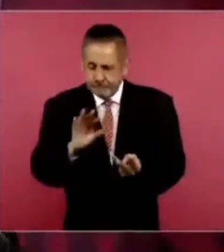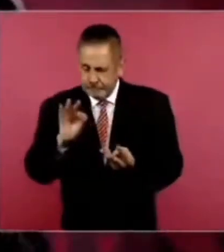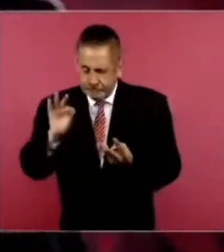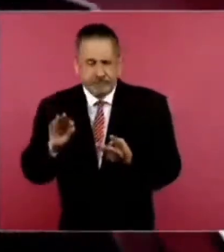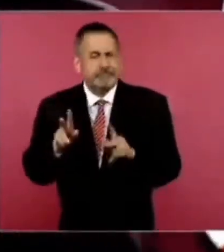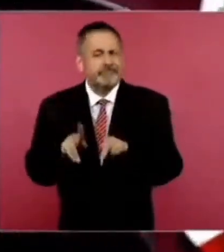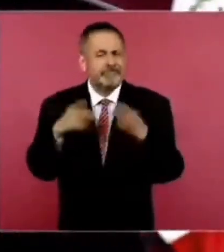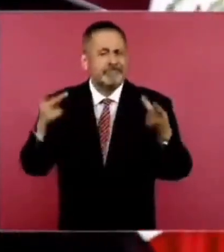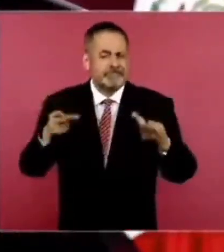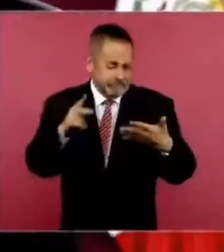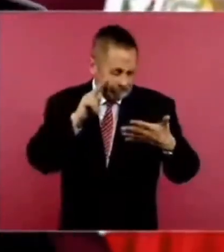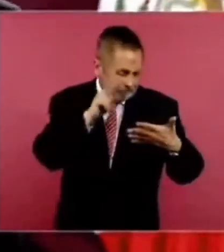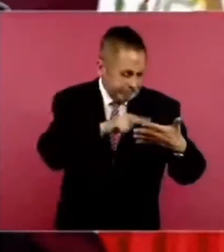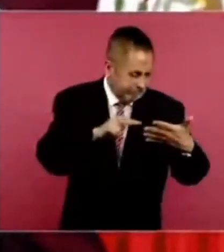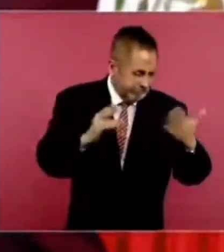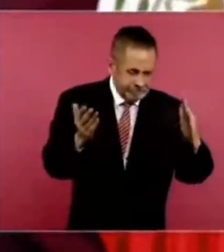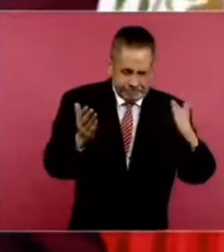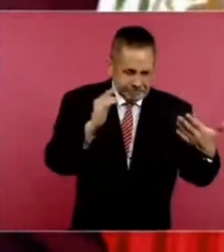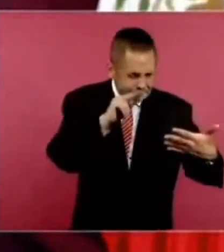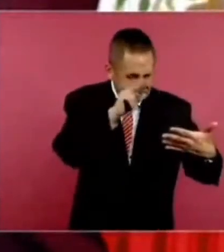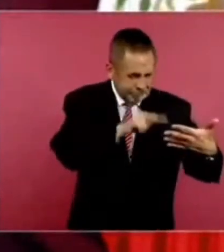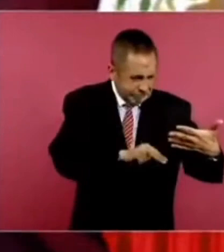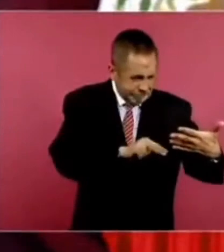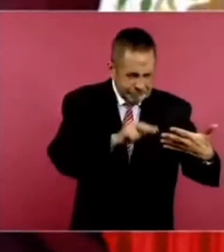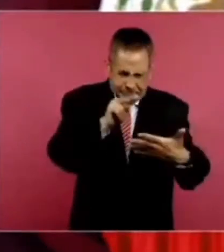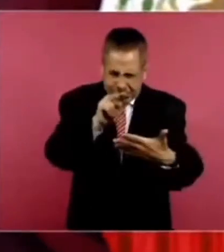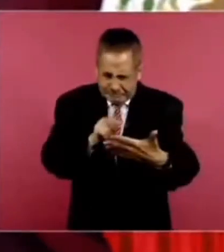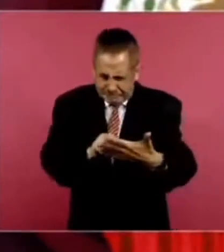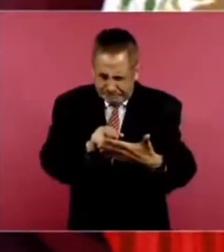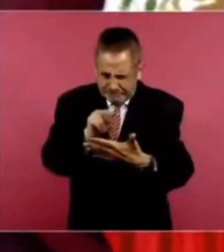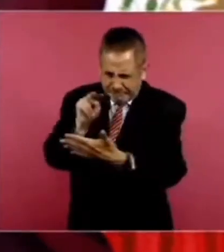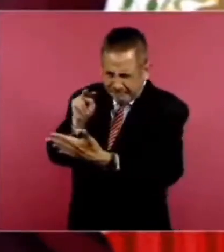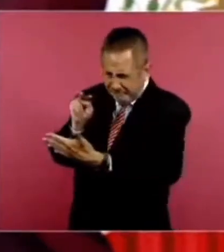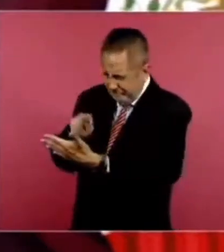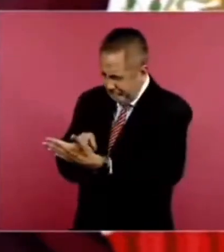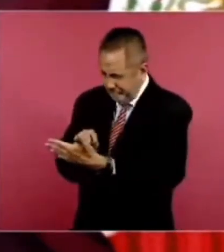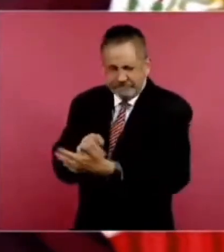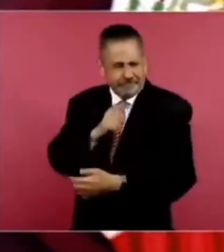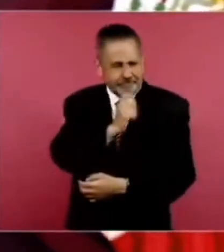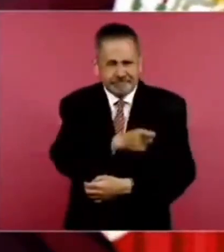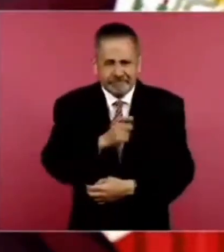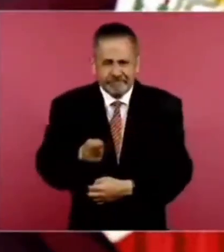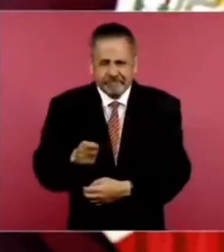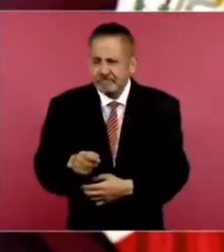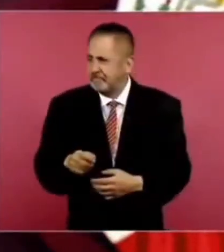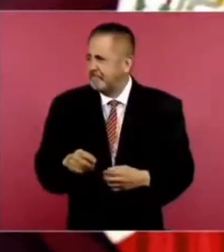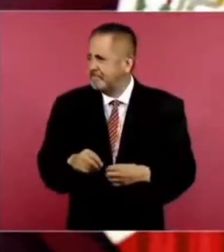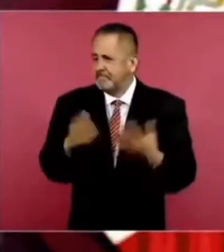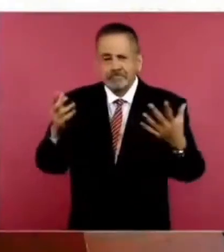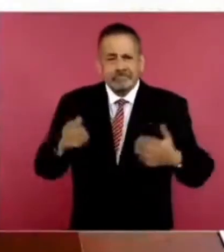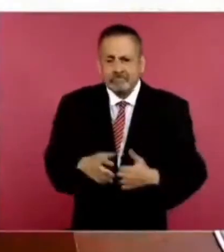Y hacer una revisión de contenidos para ver